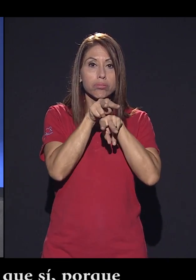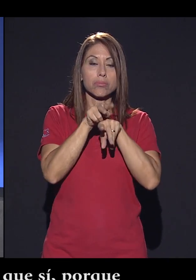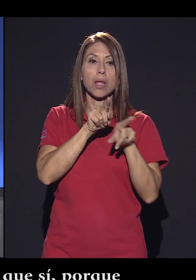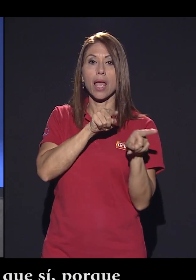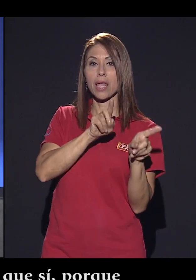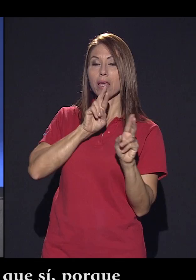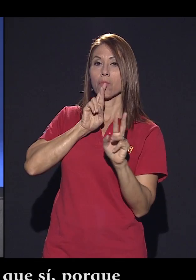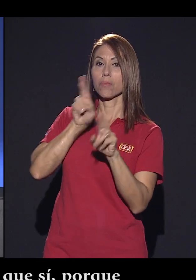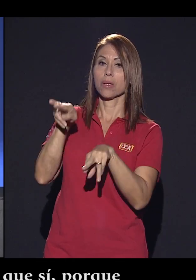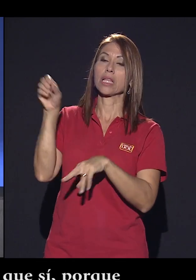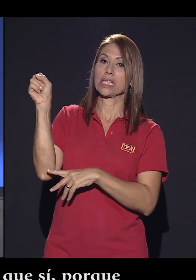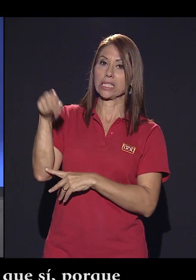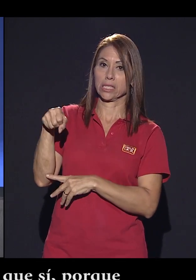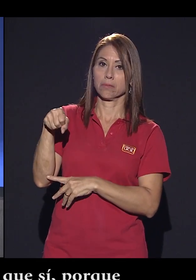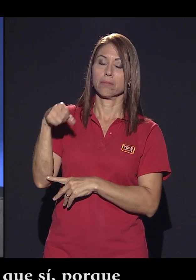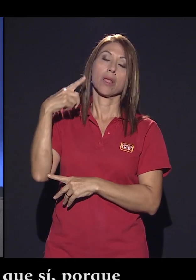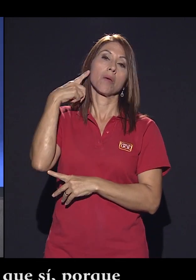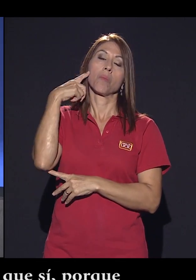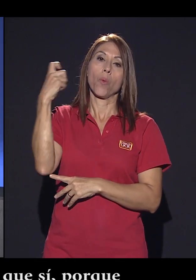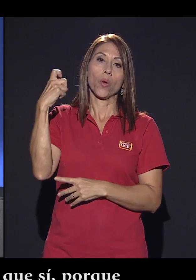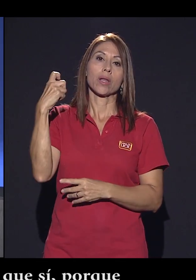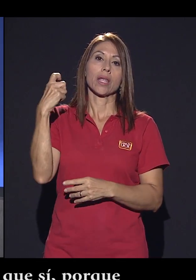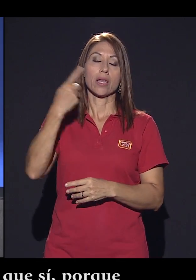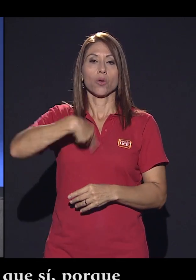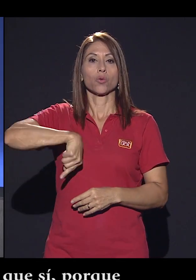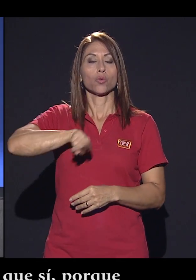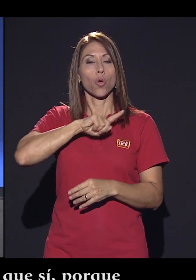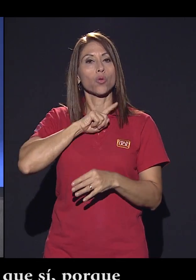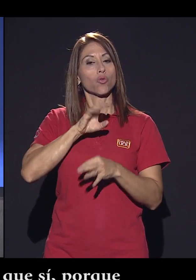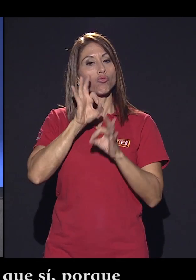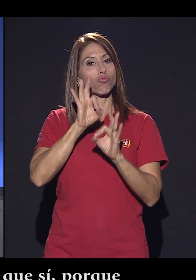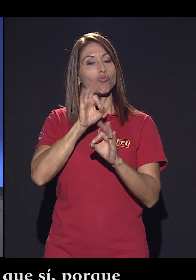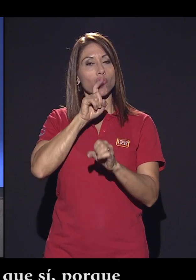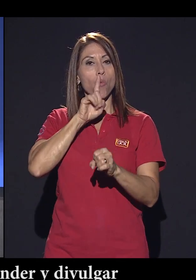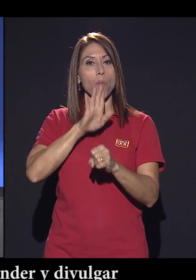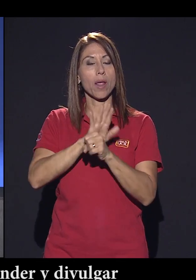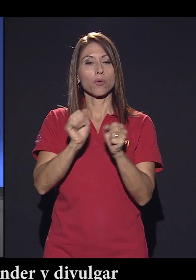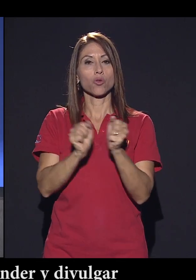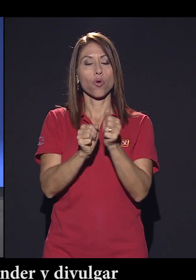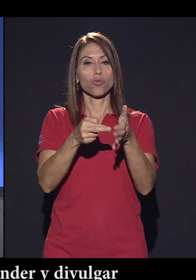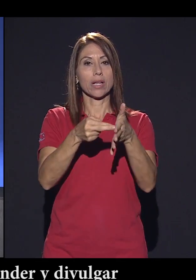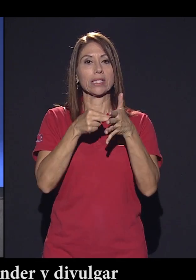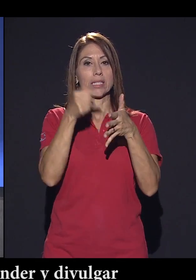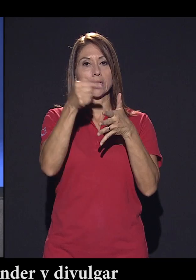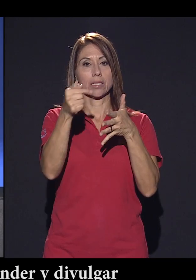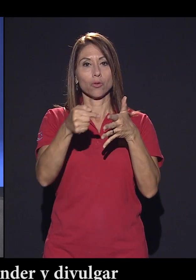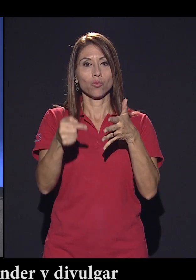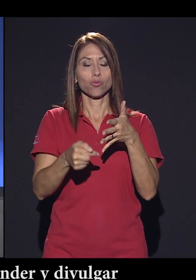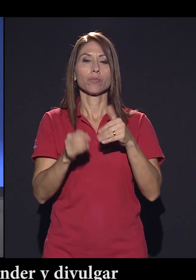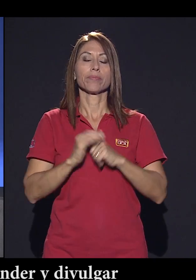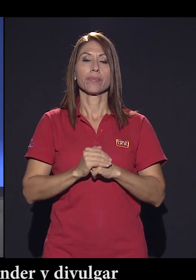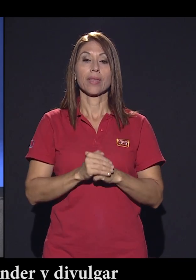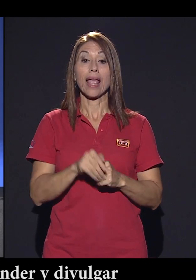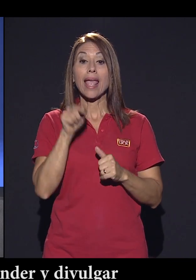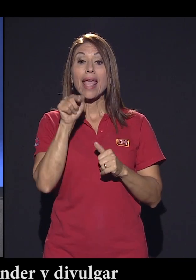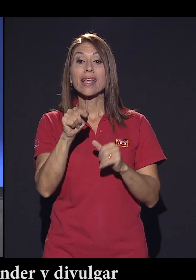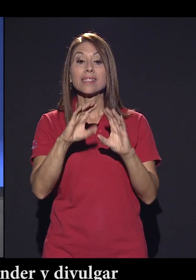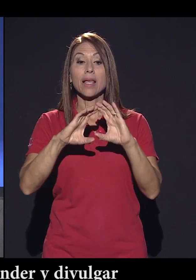mecanismo y ella respondió que sí, porque cumplíamos con los requisitos. El mecanismo lo que